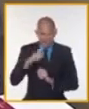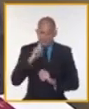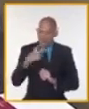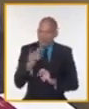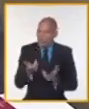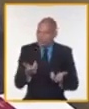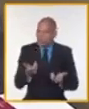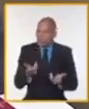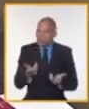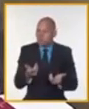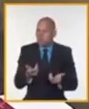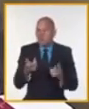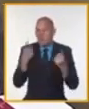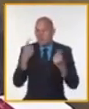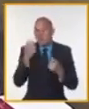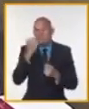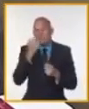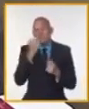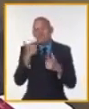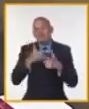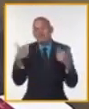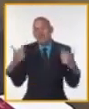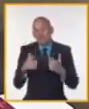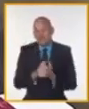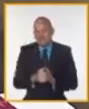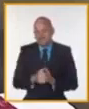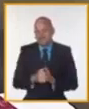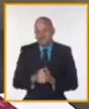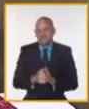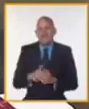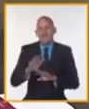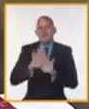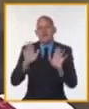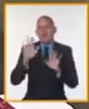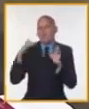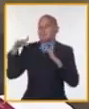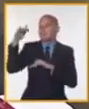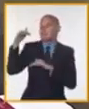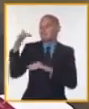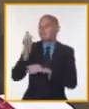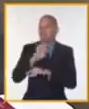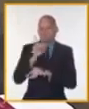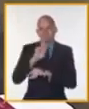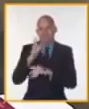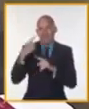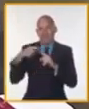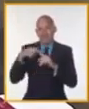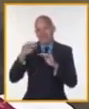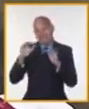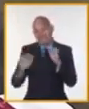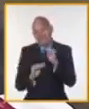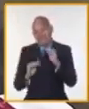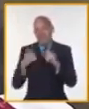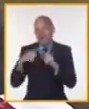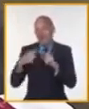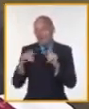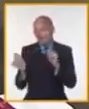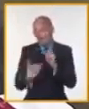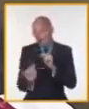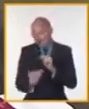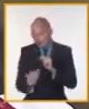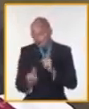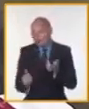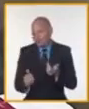que se multiplique por todos los niveles, y además que tenga desde todas las